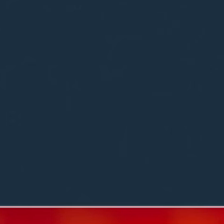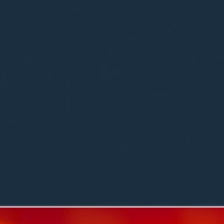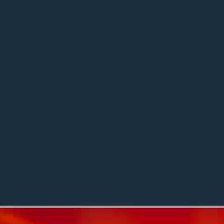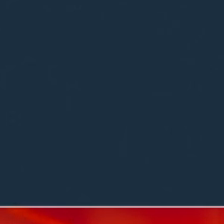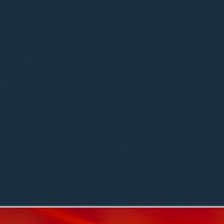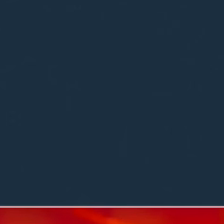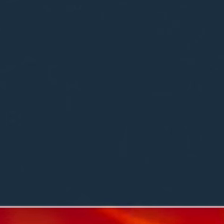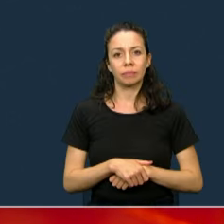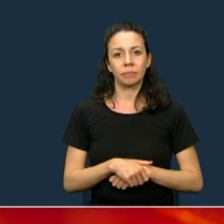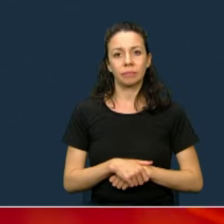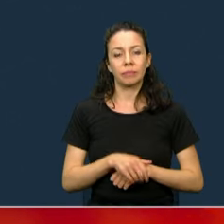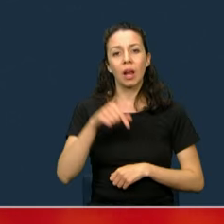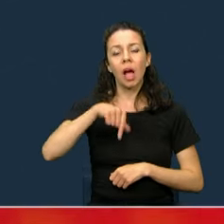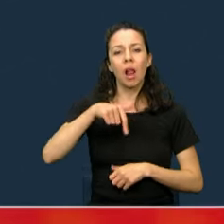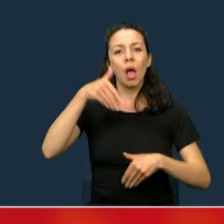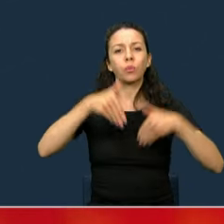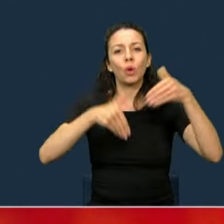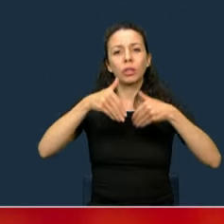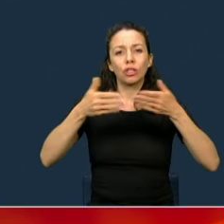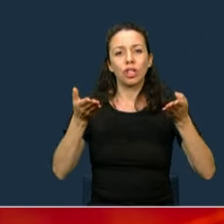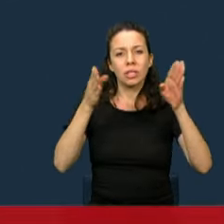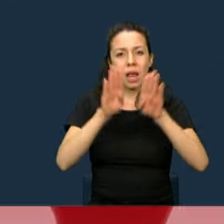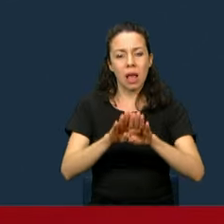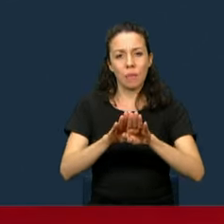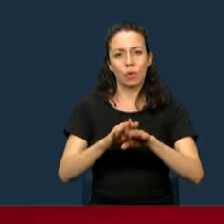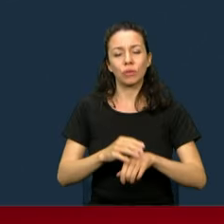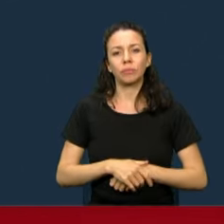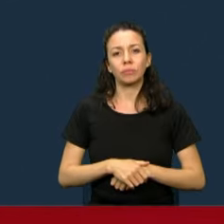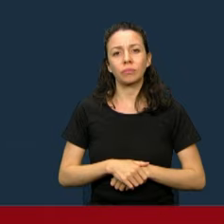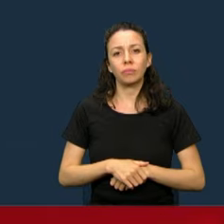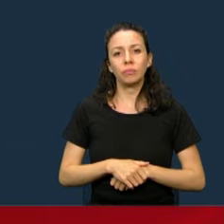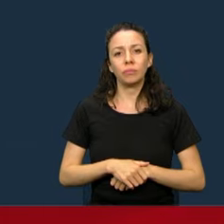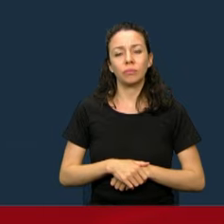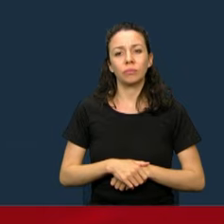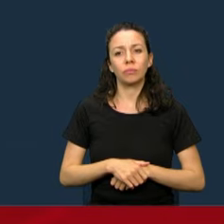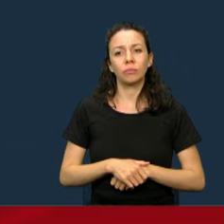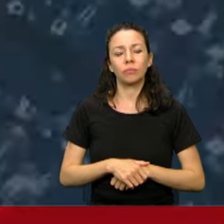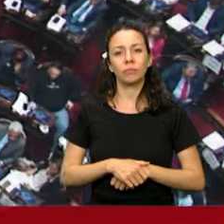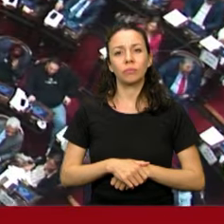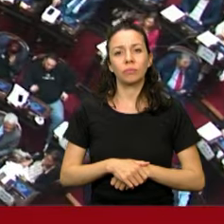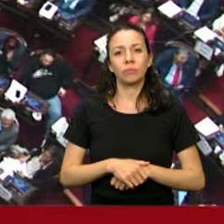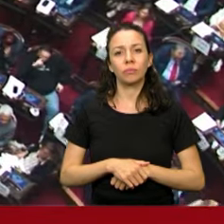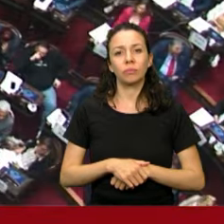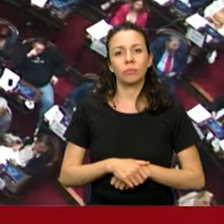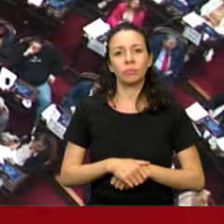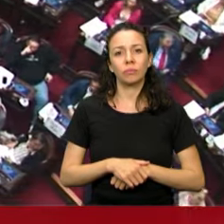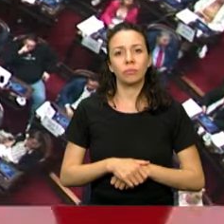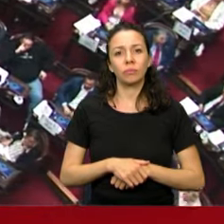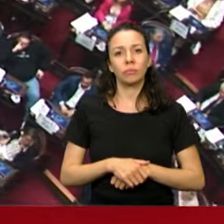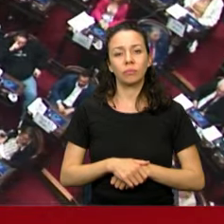Dios Se cierra la votación sí diputada Ana a